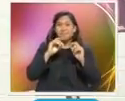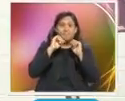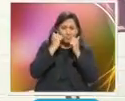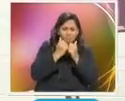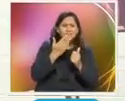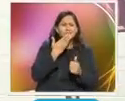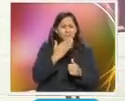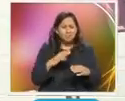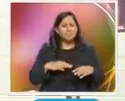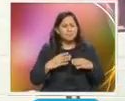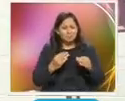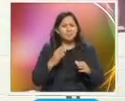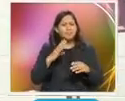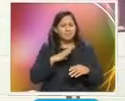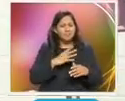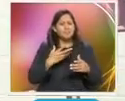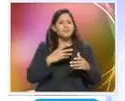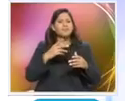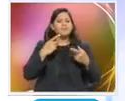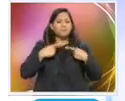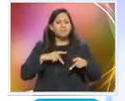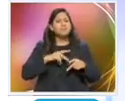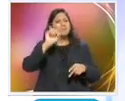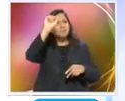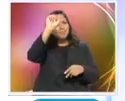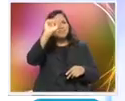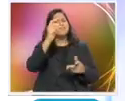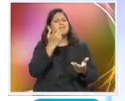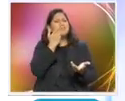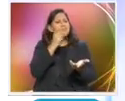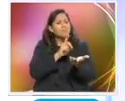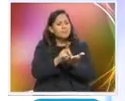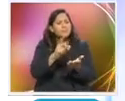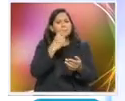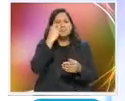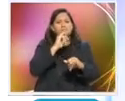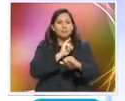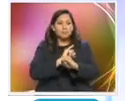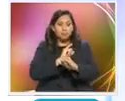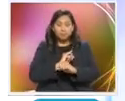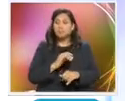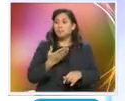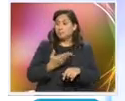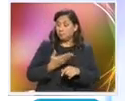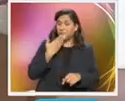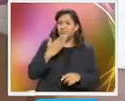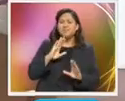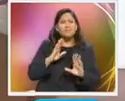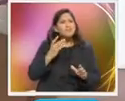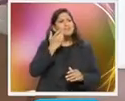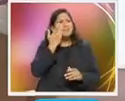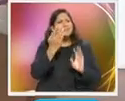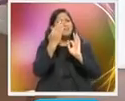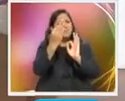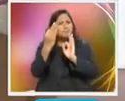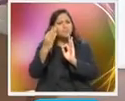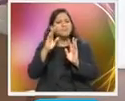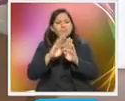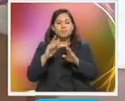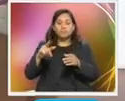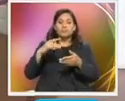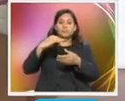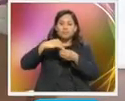se han fundado organizaciones civiles que también trabajan sobre los derechos digitales. Ah, muy bien. Que ya están tratando casos, por ejemplo, de